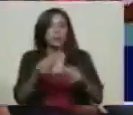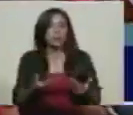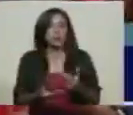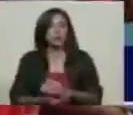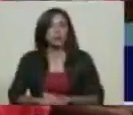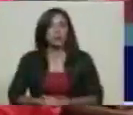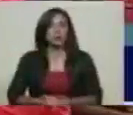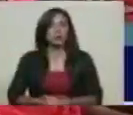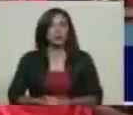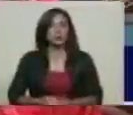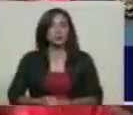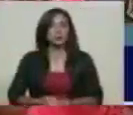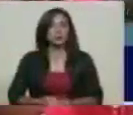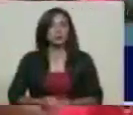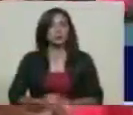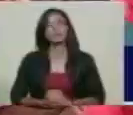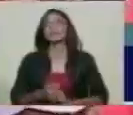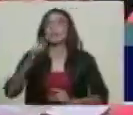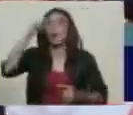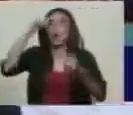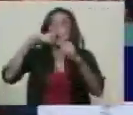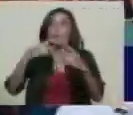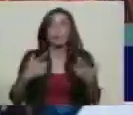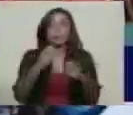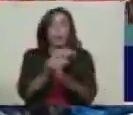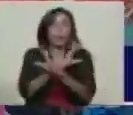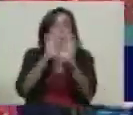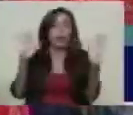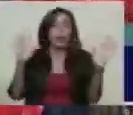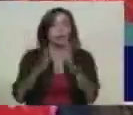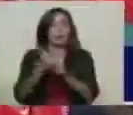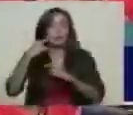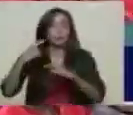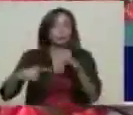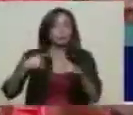Y las grandes tareas y misiones que nos estamos planteando construir.